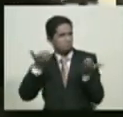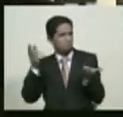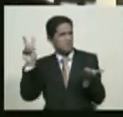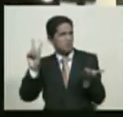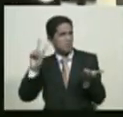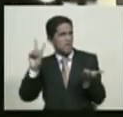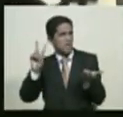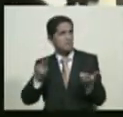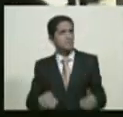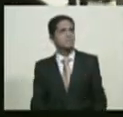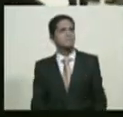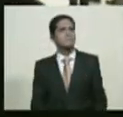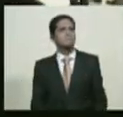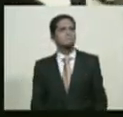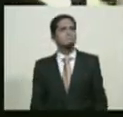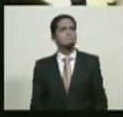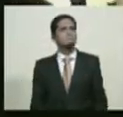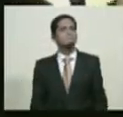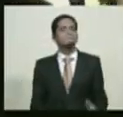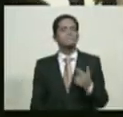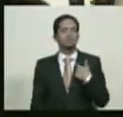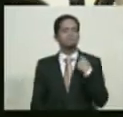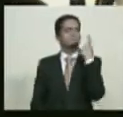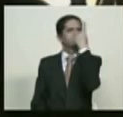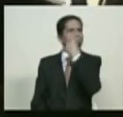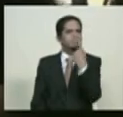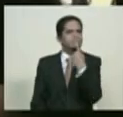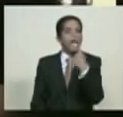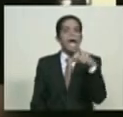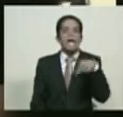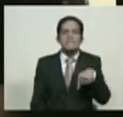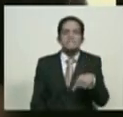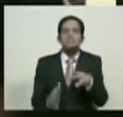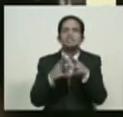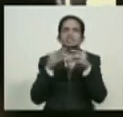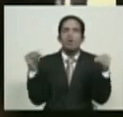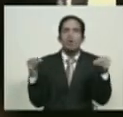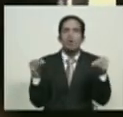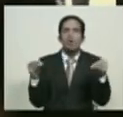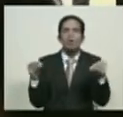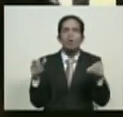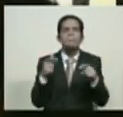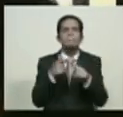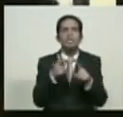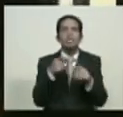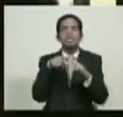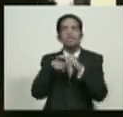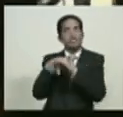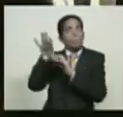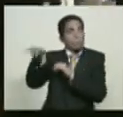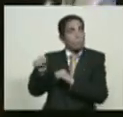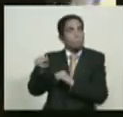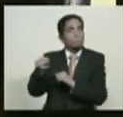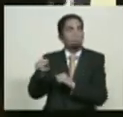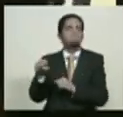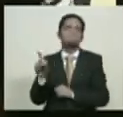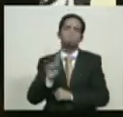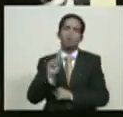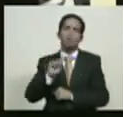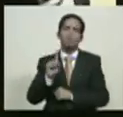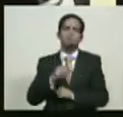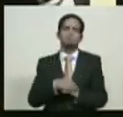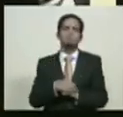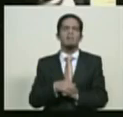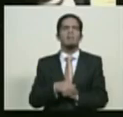Eso pregunta me la hacía yo porque yo decía, bueno, aquí hay de todo. Pero ¿tengo yo posibilidad de adquirir todo eso que está ahí? No, con 10 o